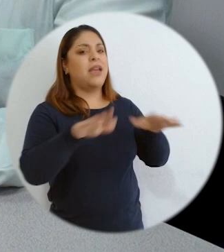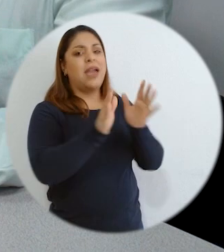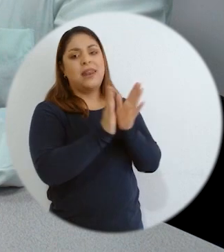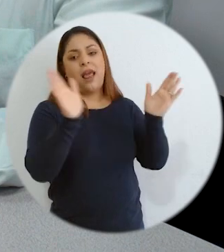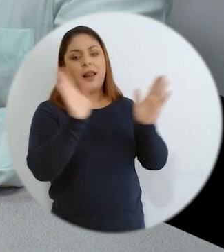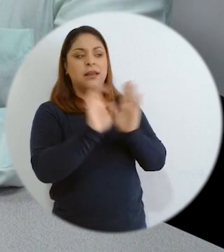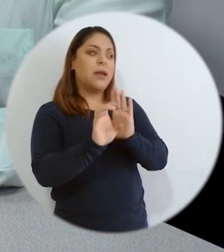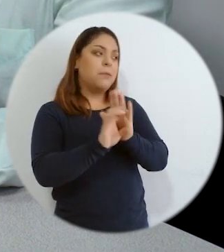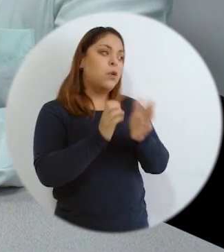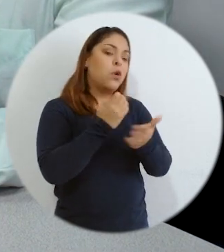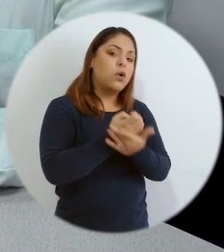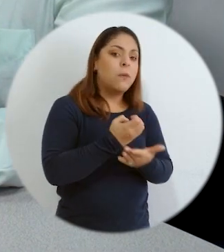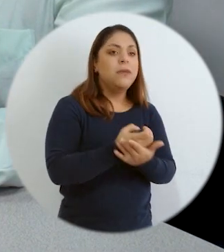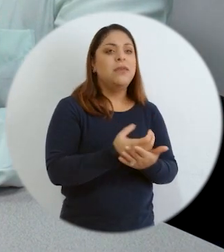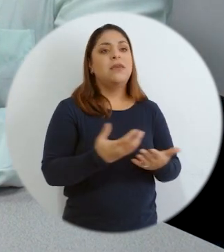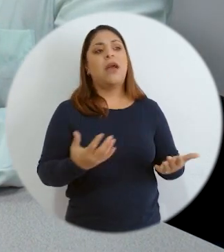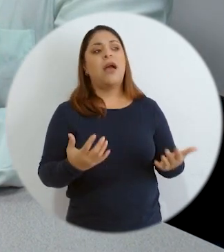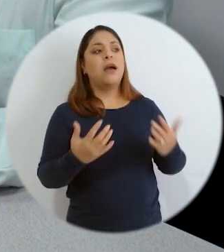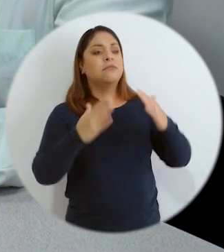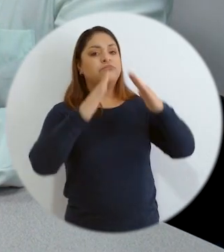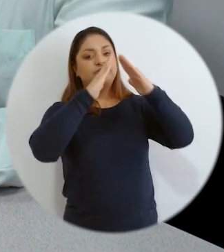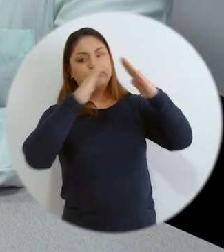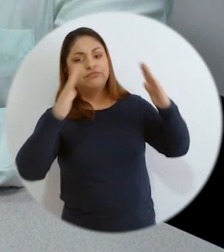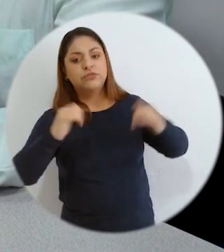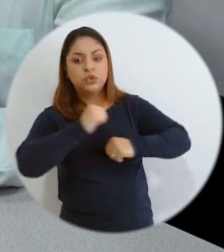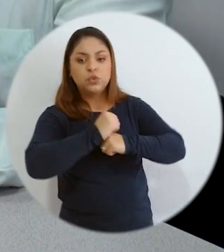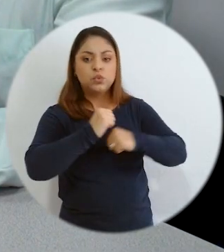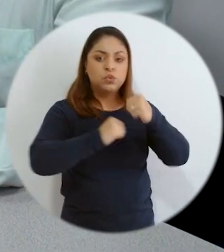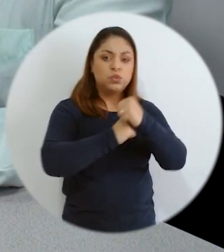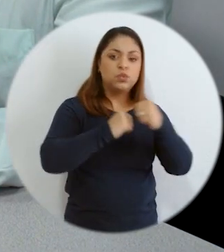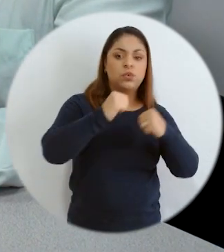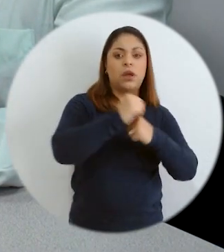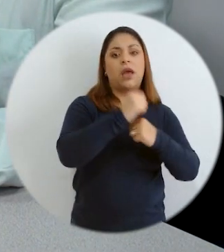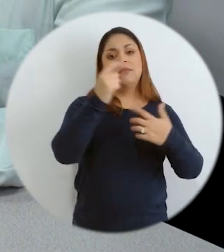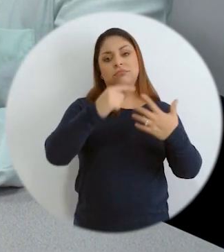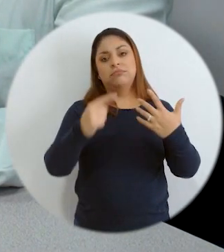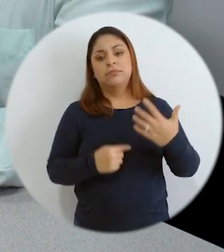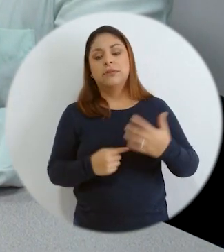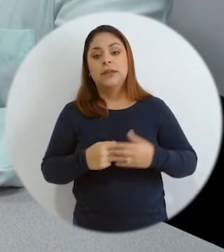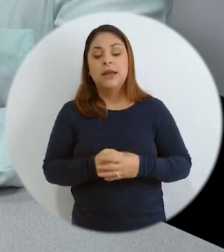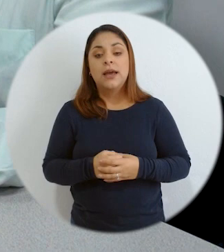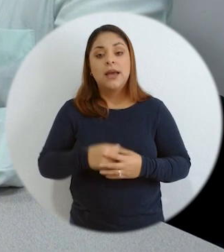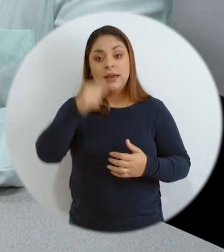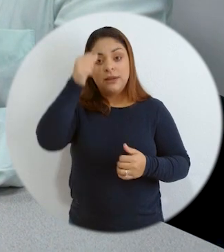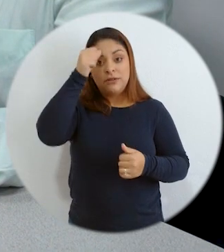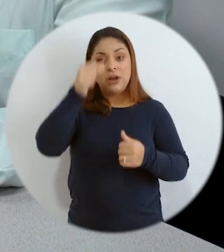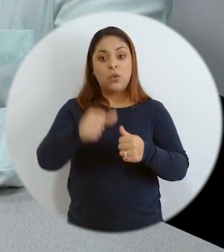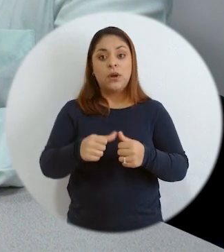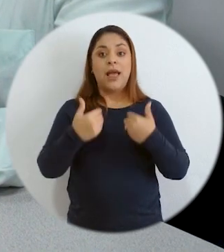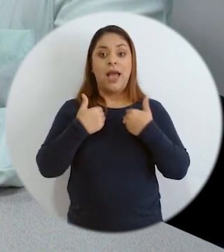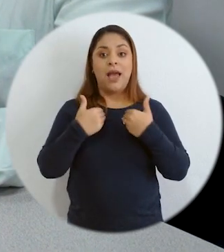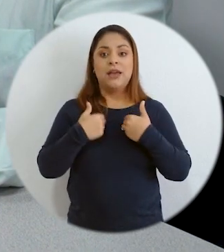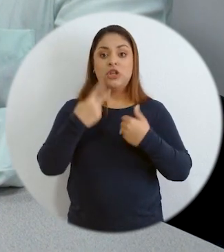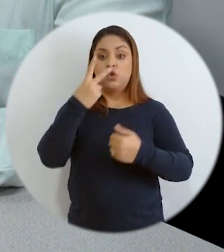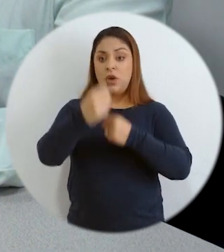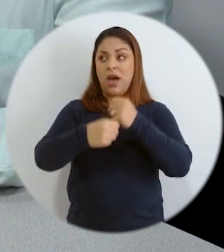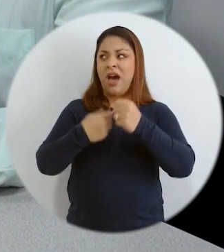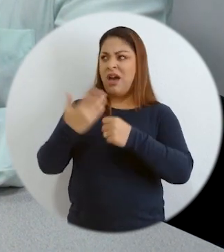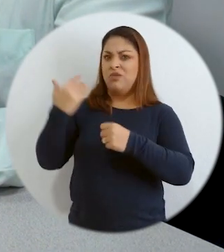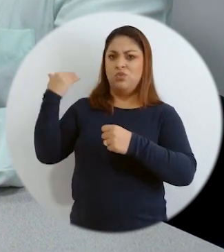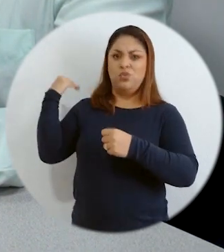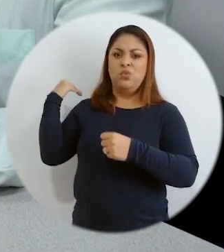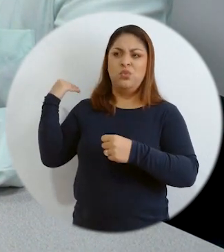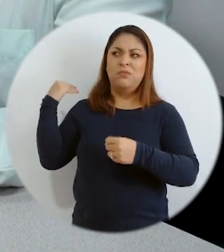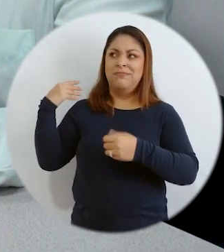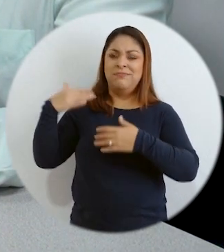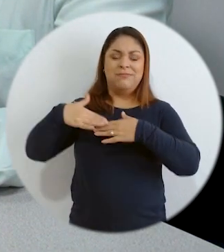más socioeconómico y estructural, ¿verdad? A nivel macro, recordemos que venimos de